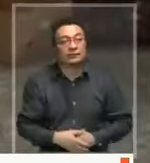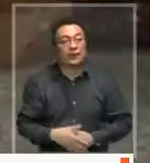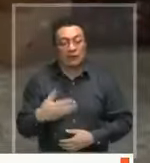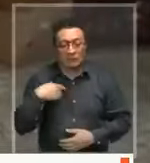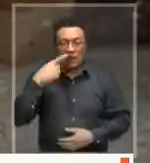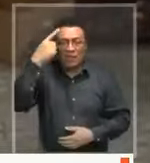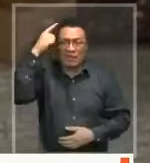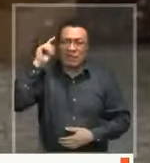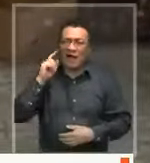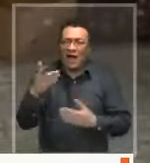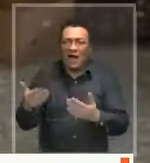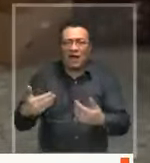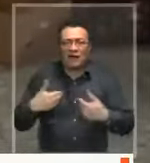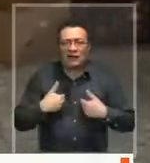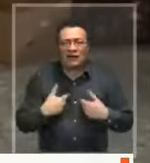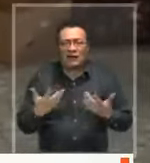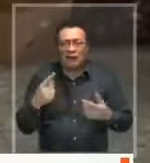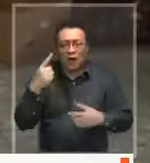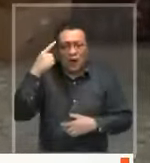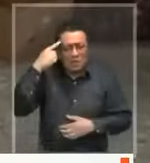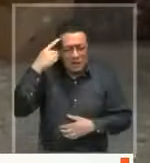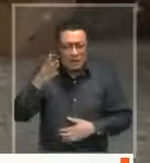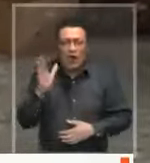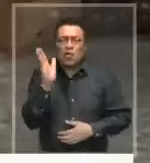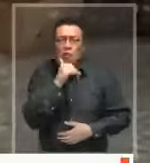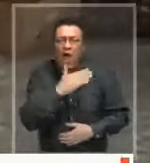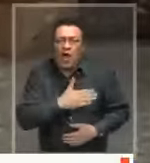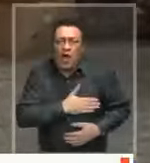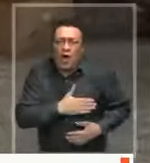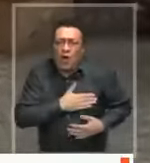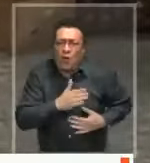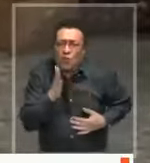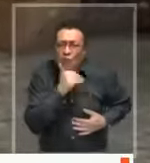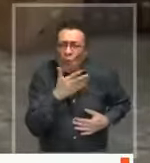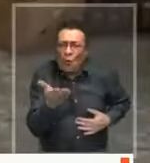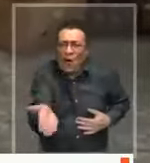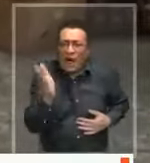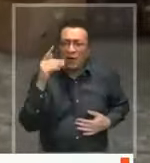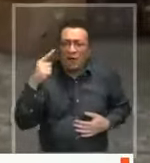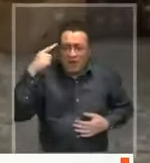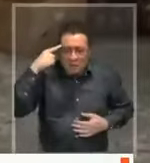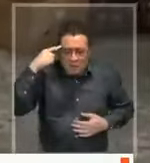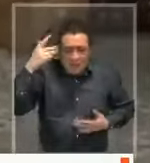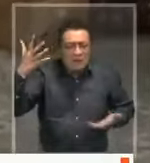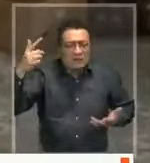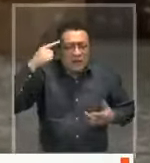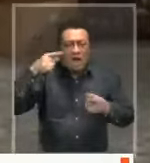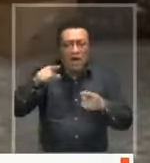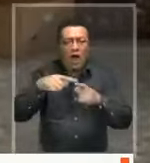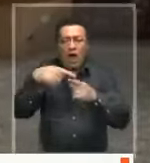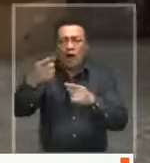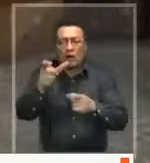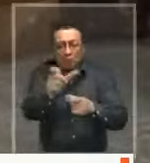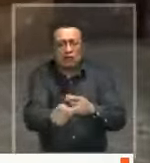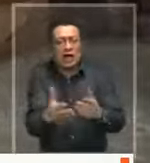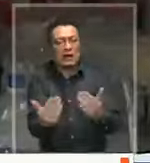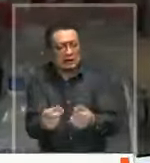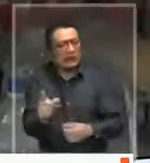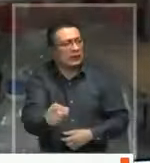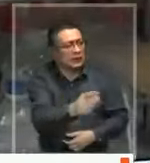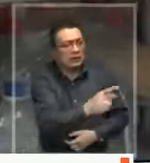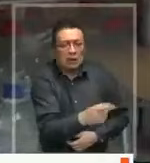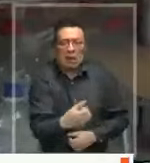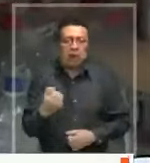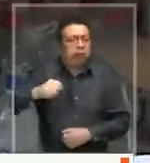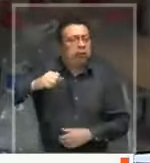Daño, pues daño, daño, que ellos no piensan, no tienen corazón, no piensan en la otra persona que necesita, y